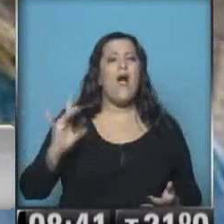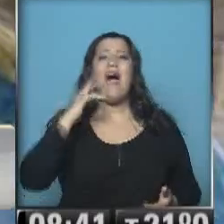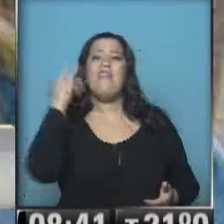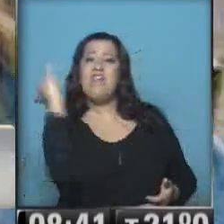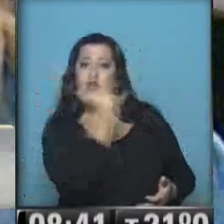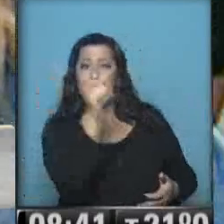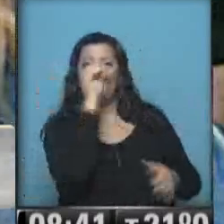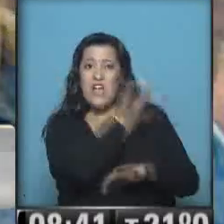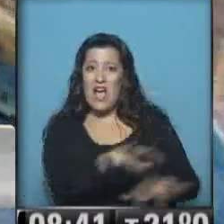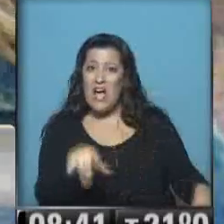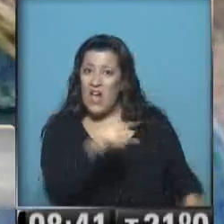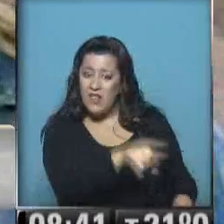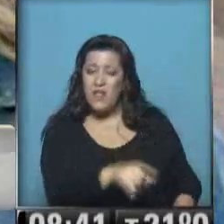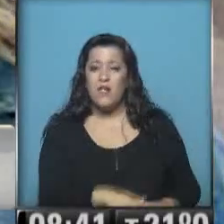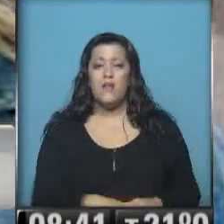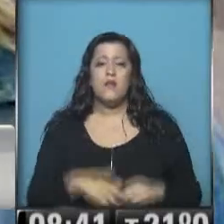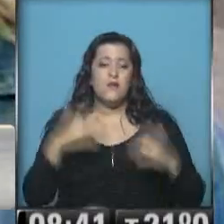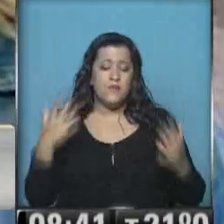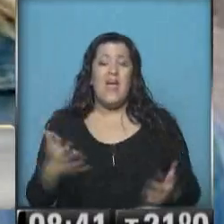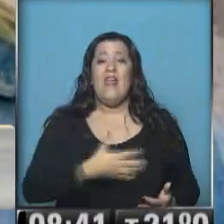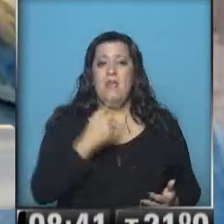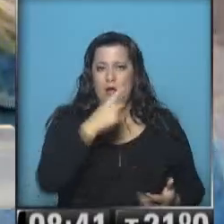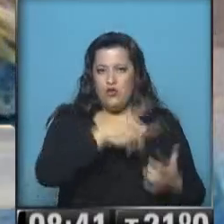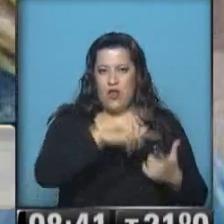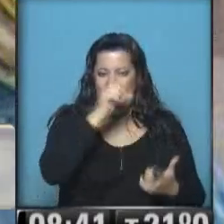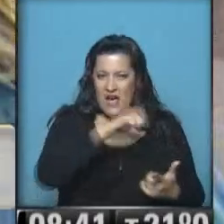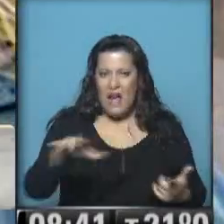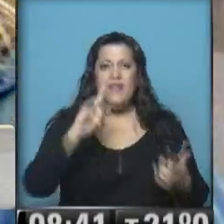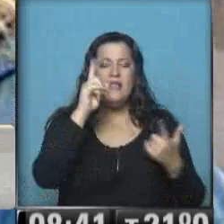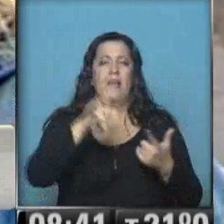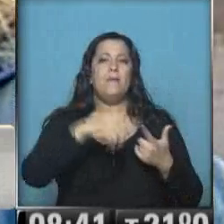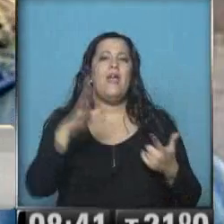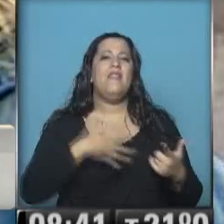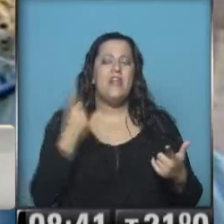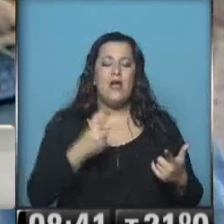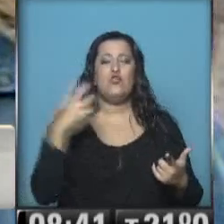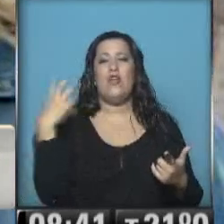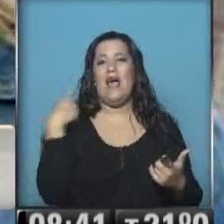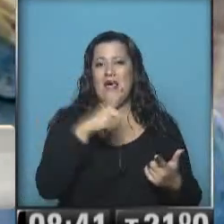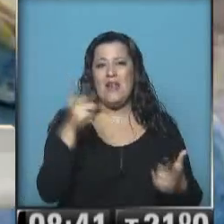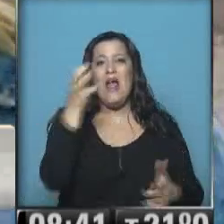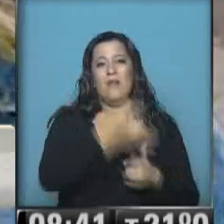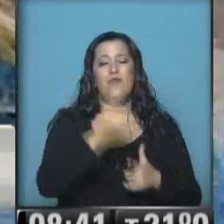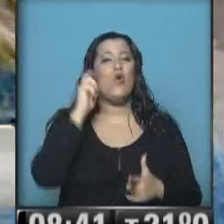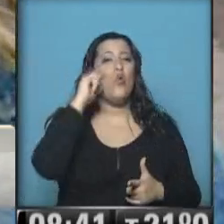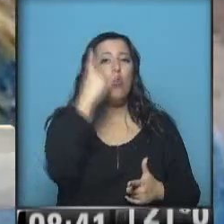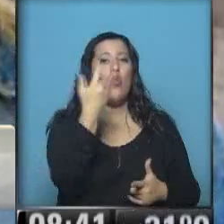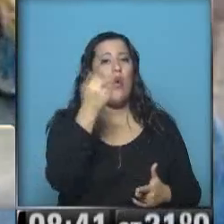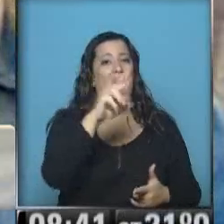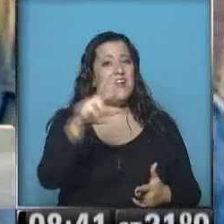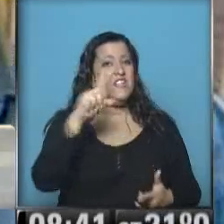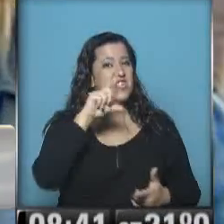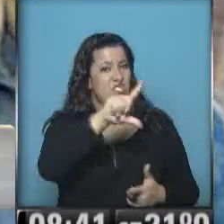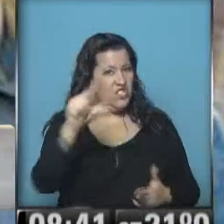infantes tanto la directora del jardín como la directora general del colegio a la señora guariglia estaban al tanto de esta